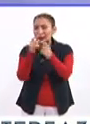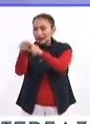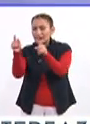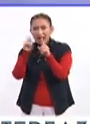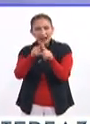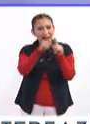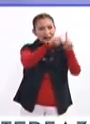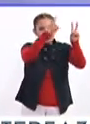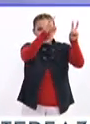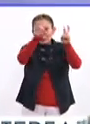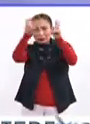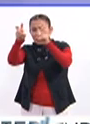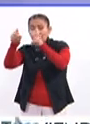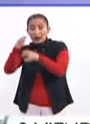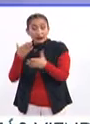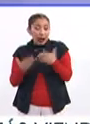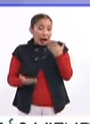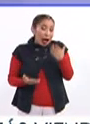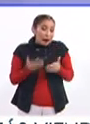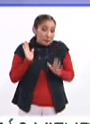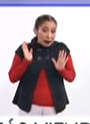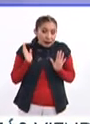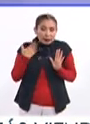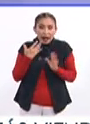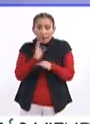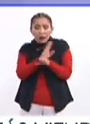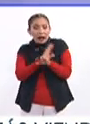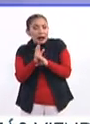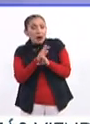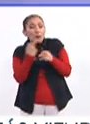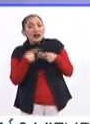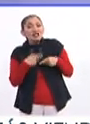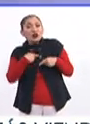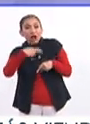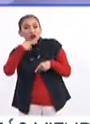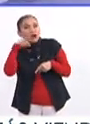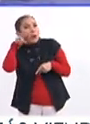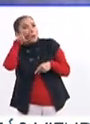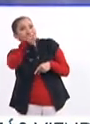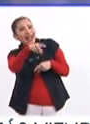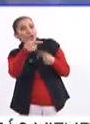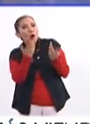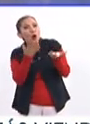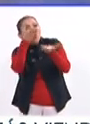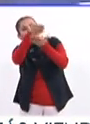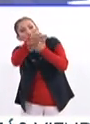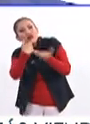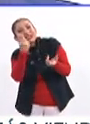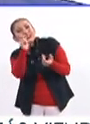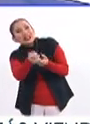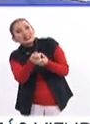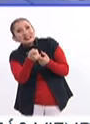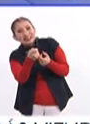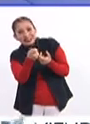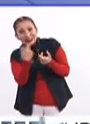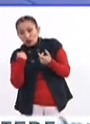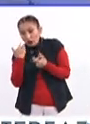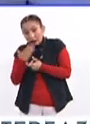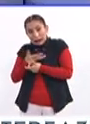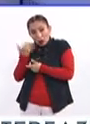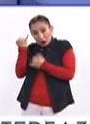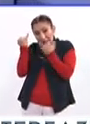diversas materias que muchas veces el beneficiario o el usuario o el que accede a esta convocatoria